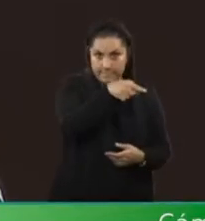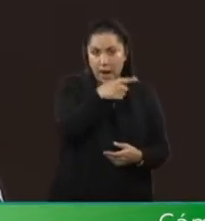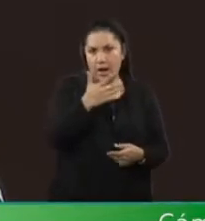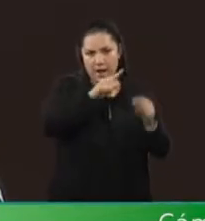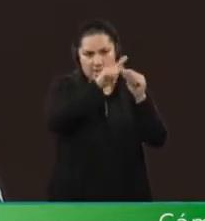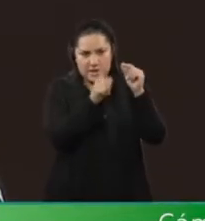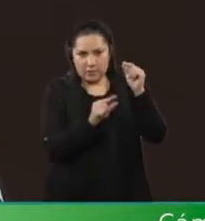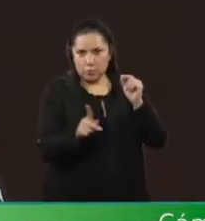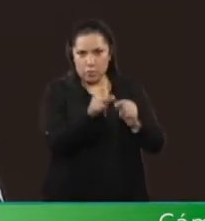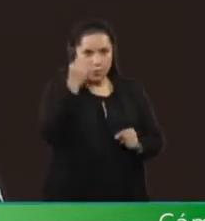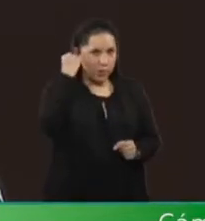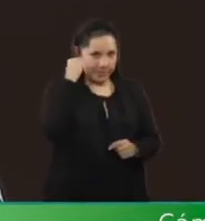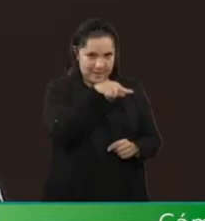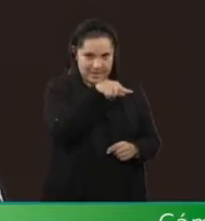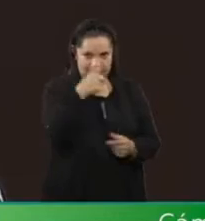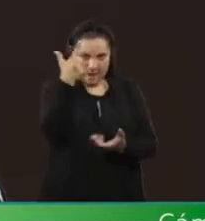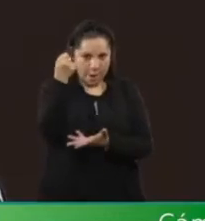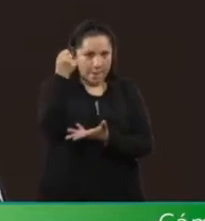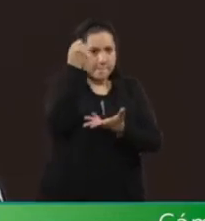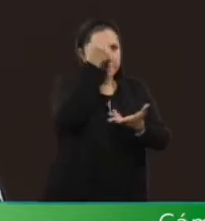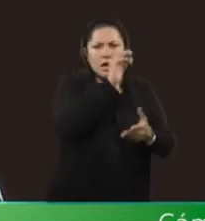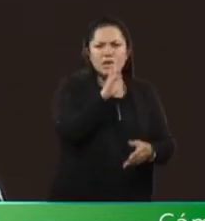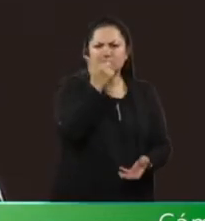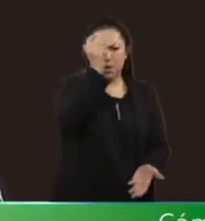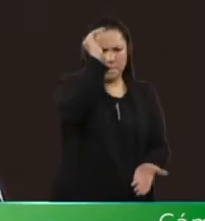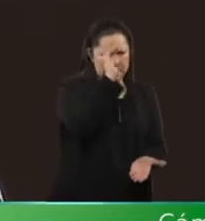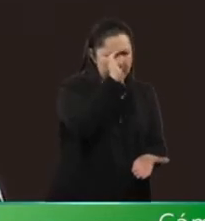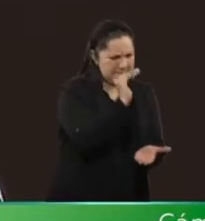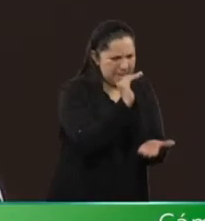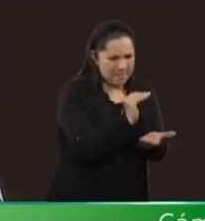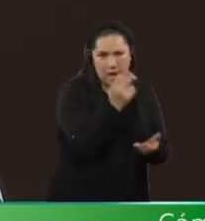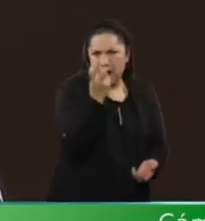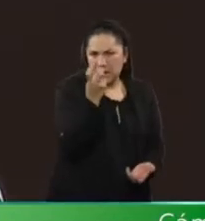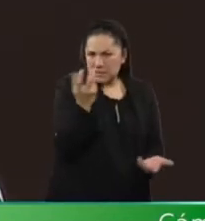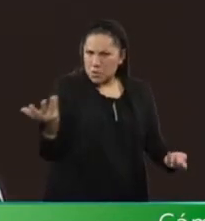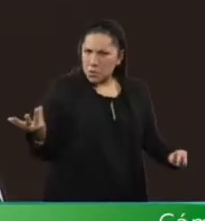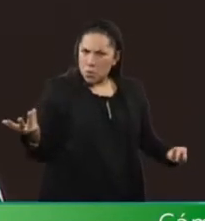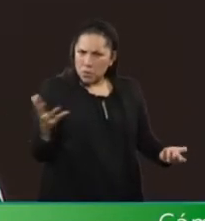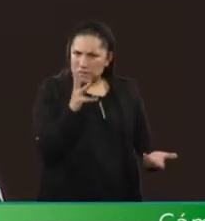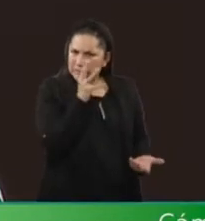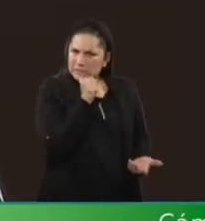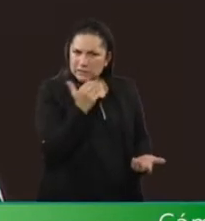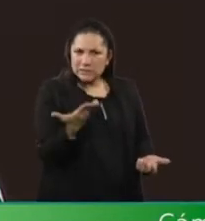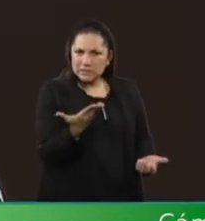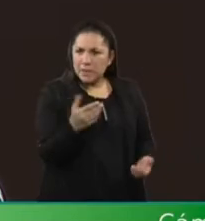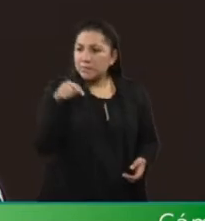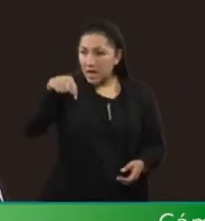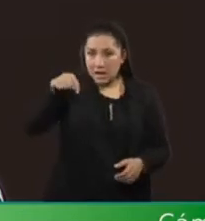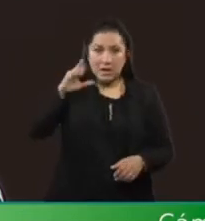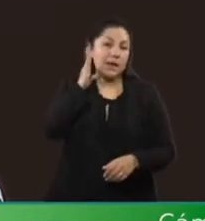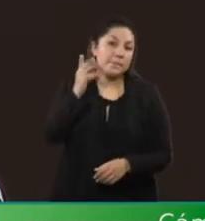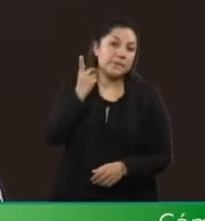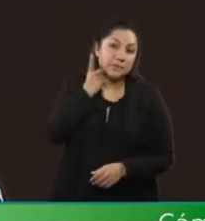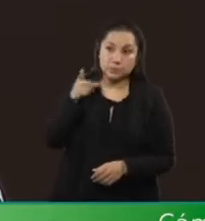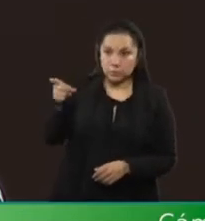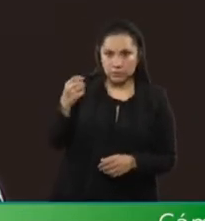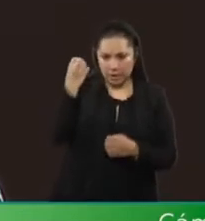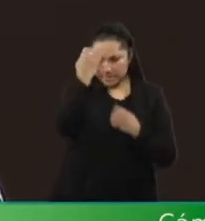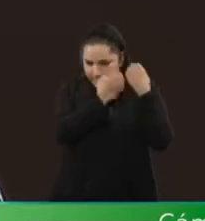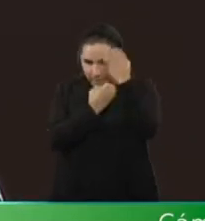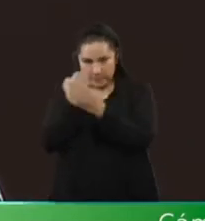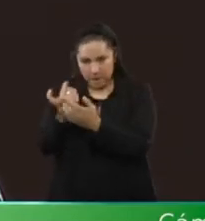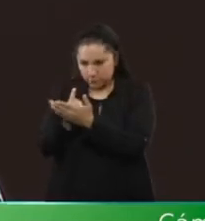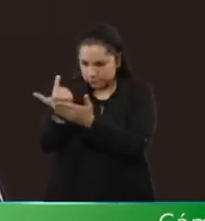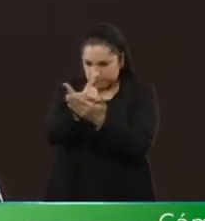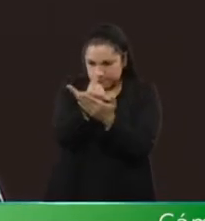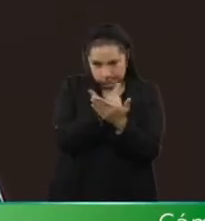es garrafal. De acuerdo con las cifras del Centro de Finanzas Públicas de la Cámara de Diputados, los recursos federales del INPI entre